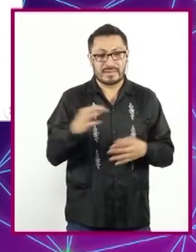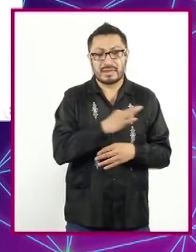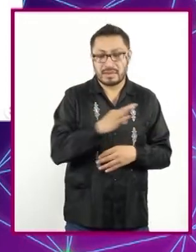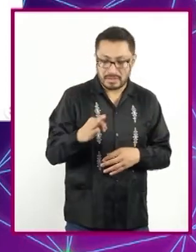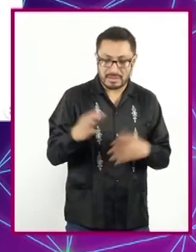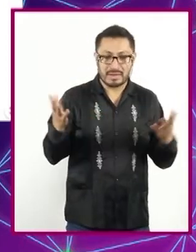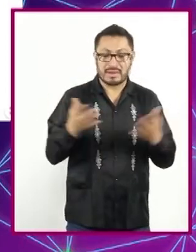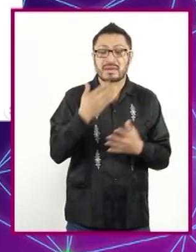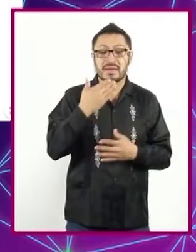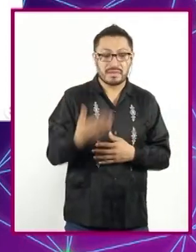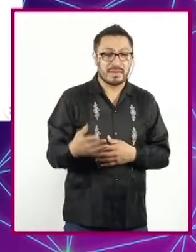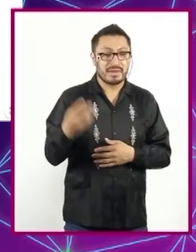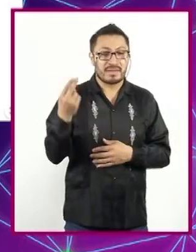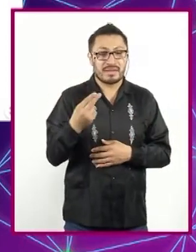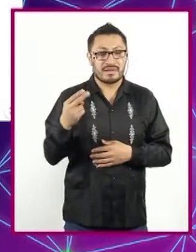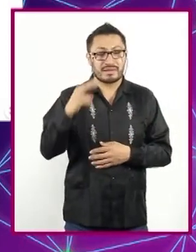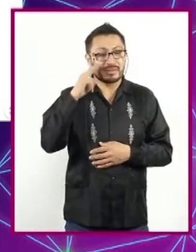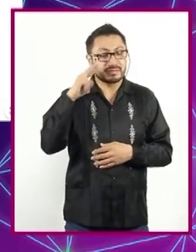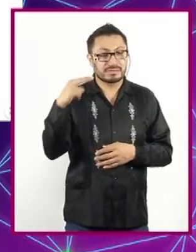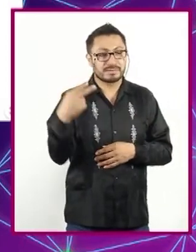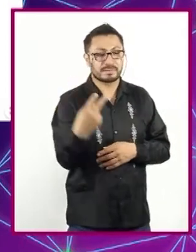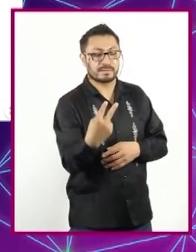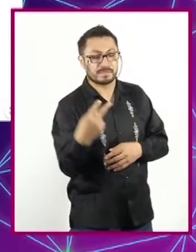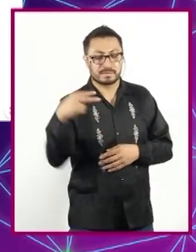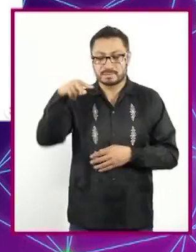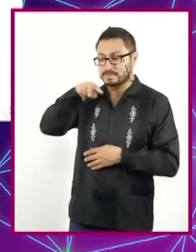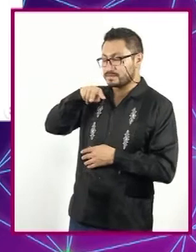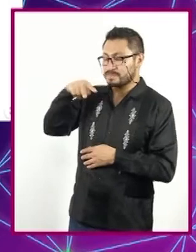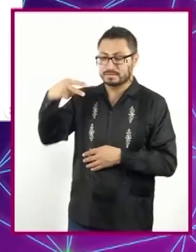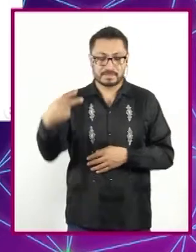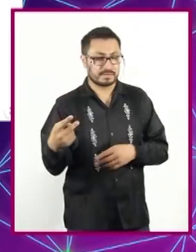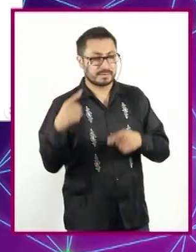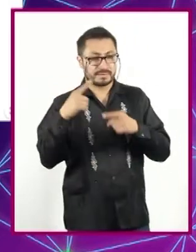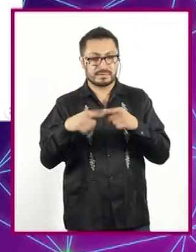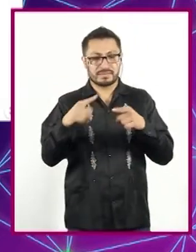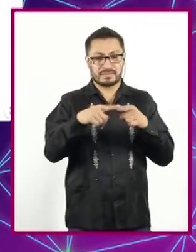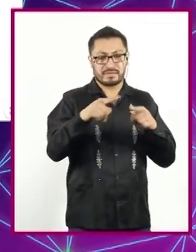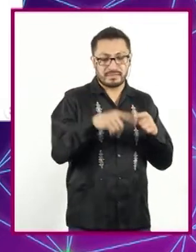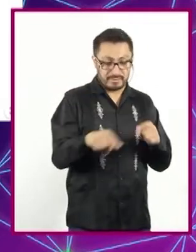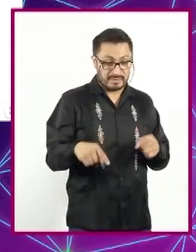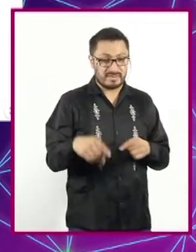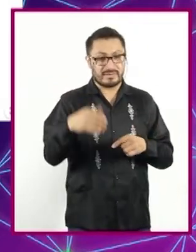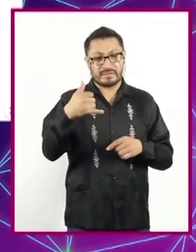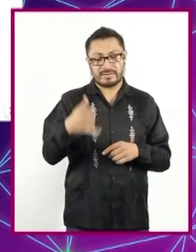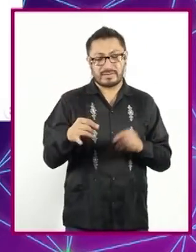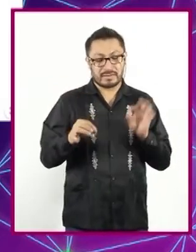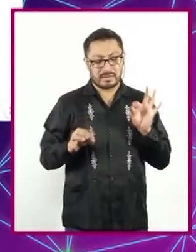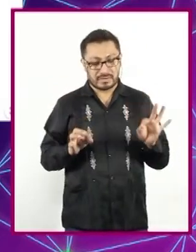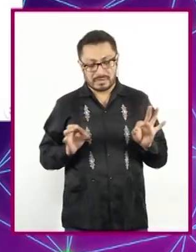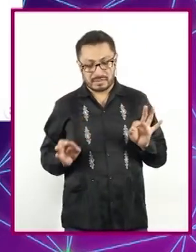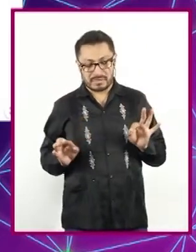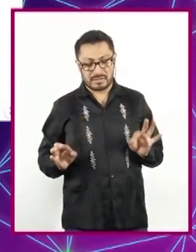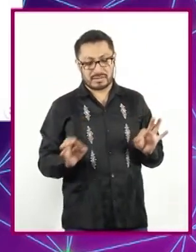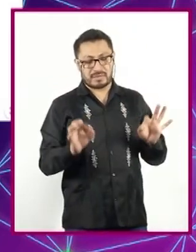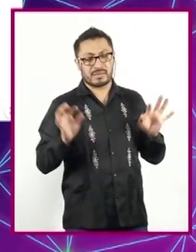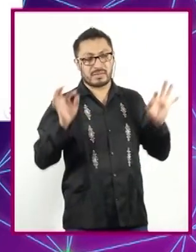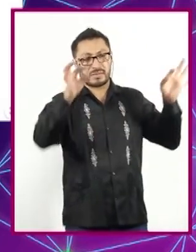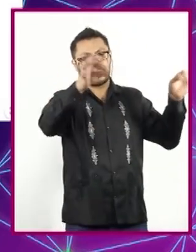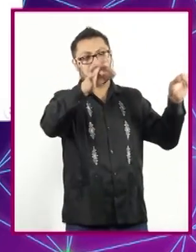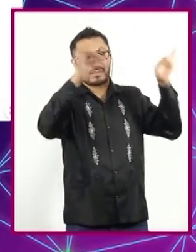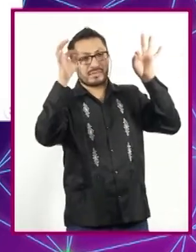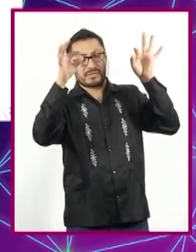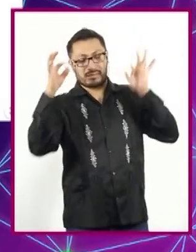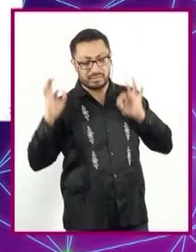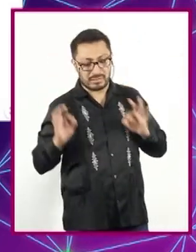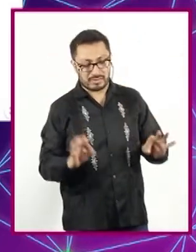hecho, se necesita girar la vista en distintas posiciones y ajustar todos los puntos como deseamos.